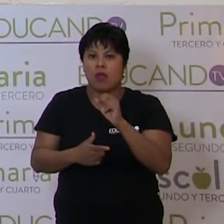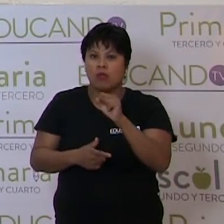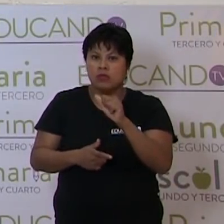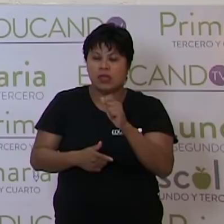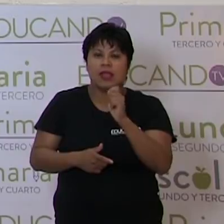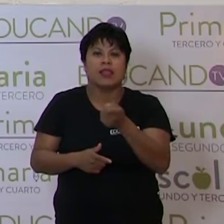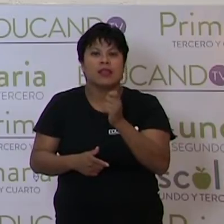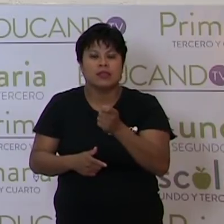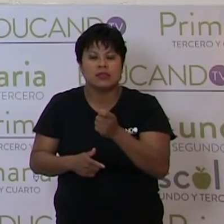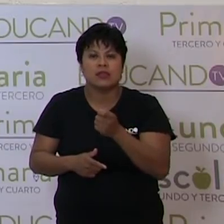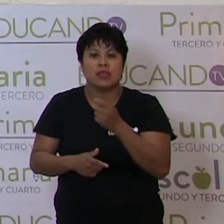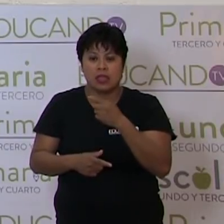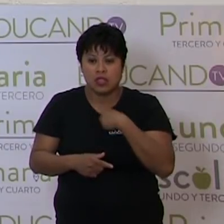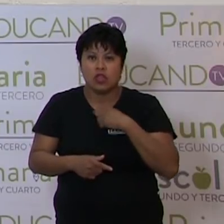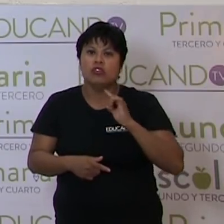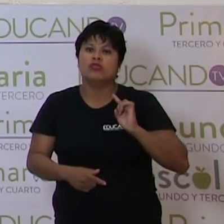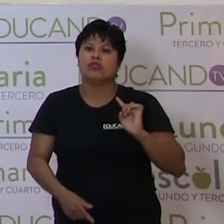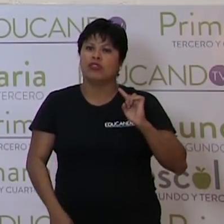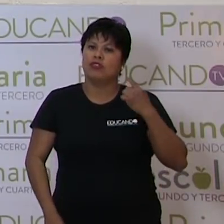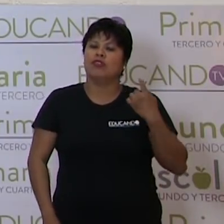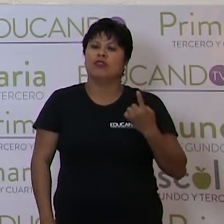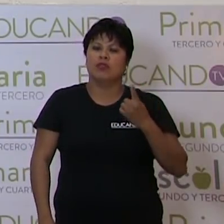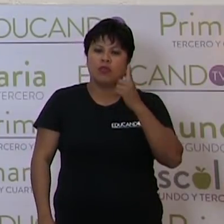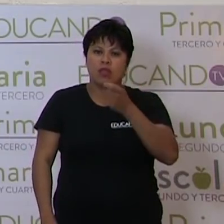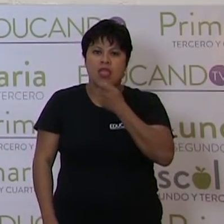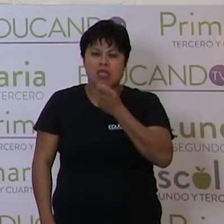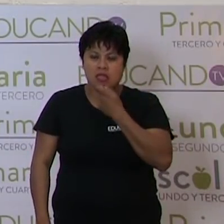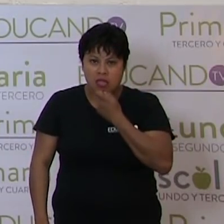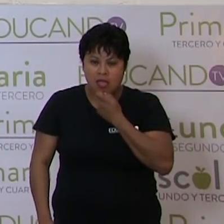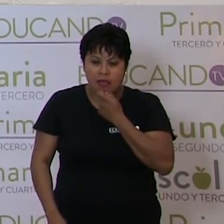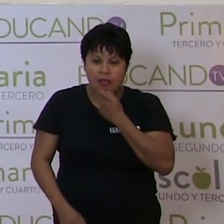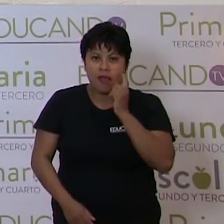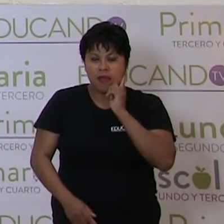que dice, soy una niña